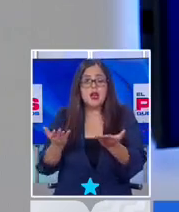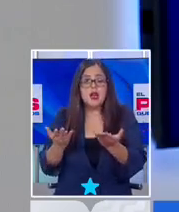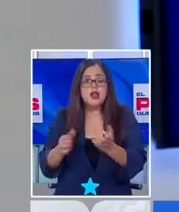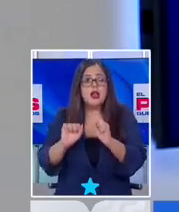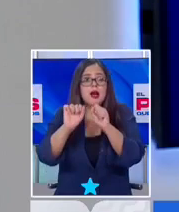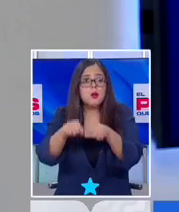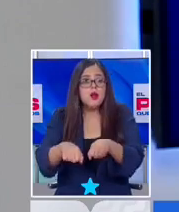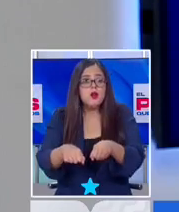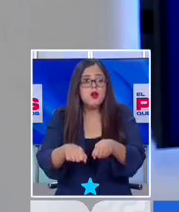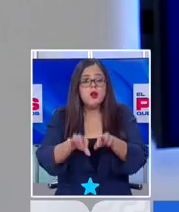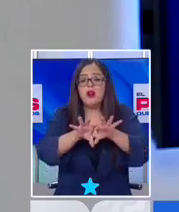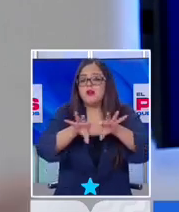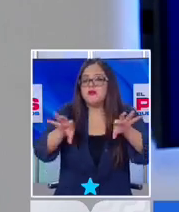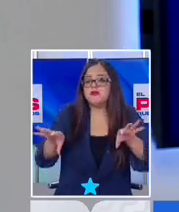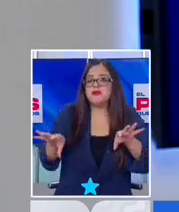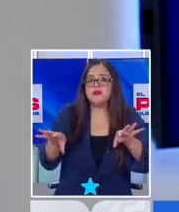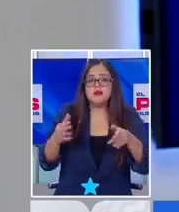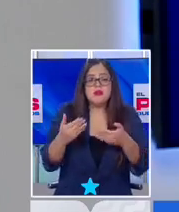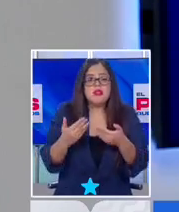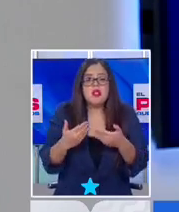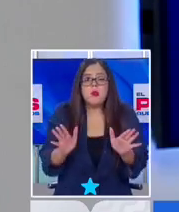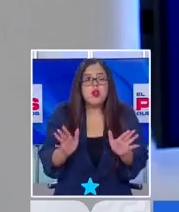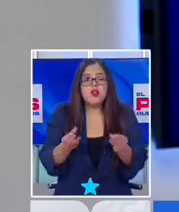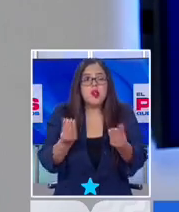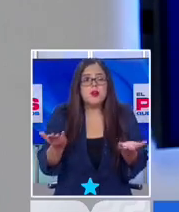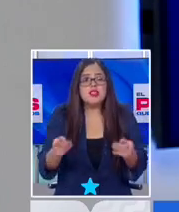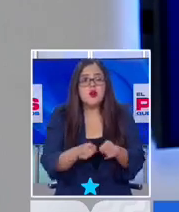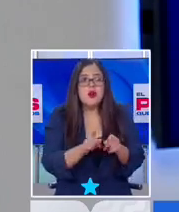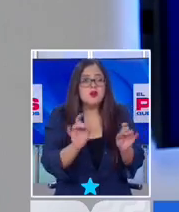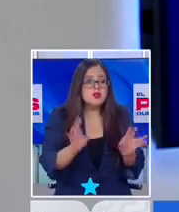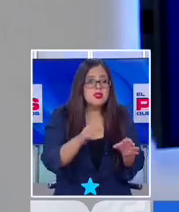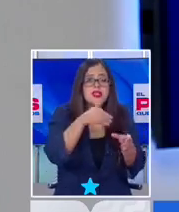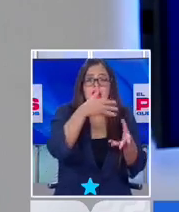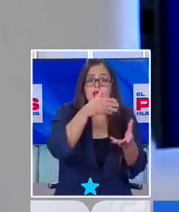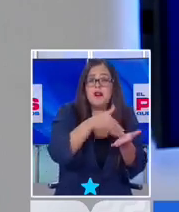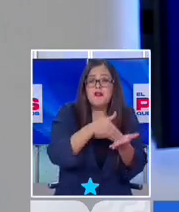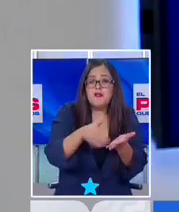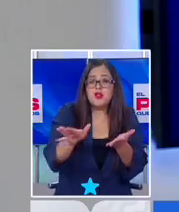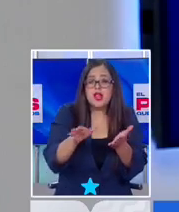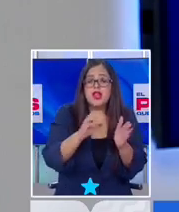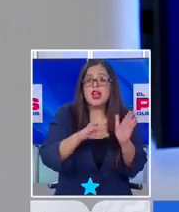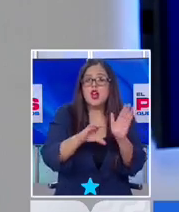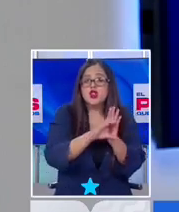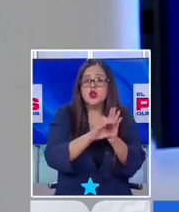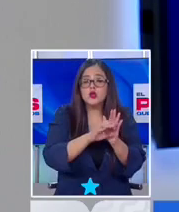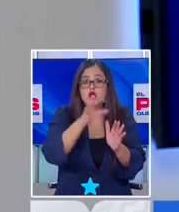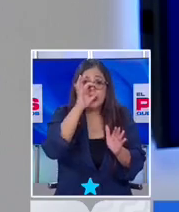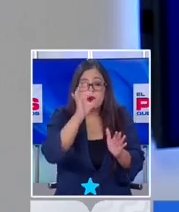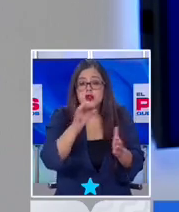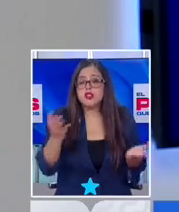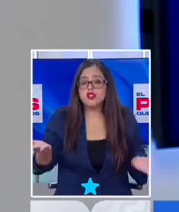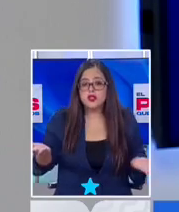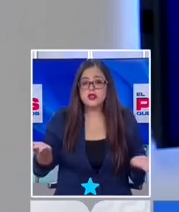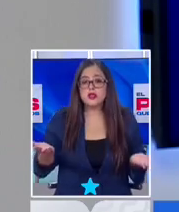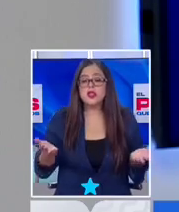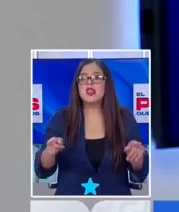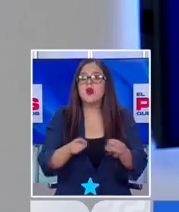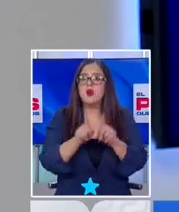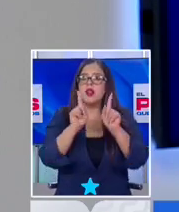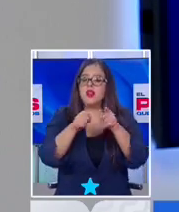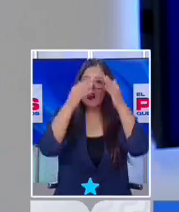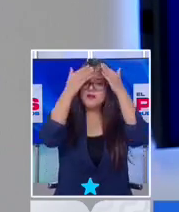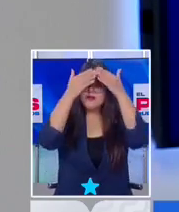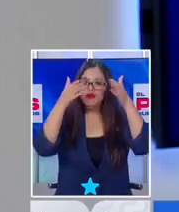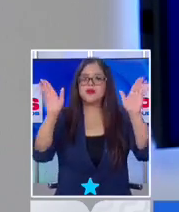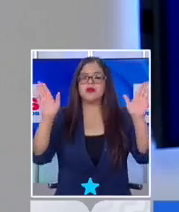a lo mejor independiente de lo que salga sólo por decir que vamos a votar la constitución de pinochet creo que hay que tener un poquito más de apertura